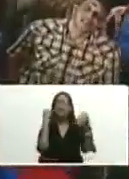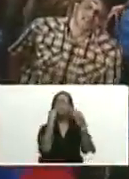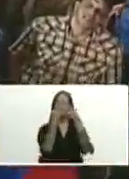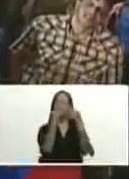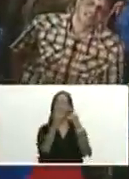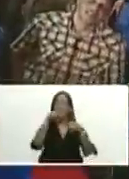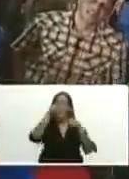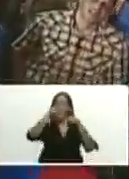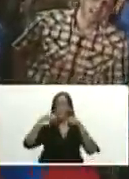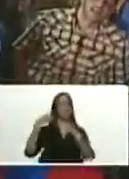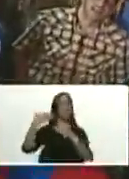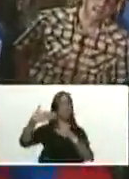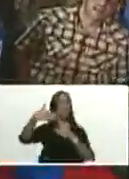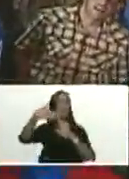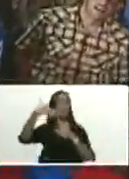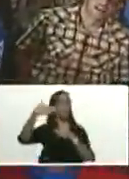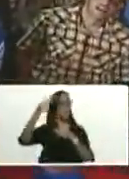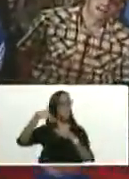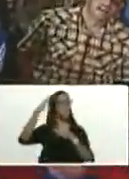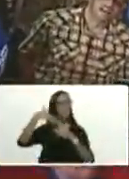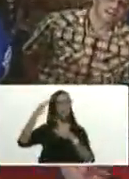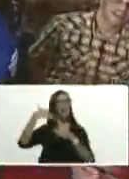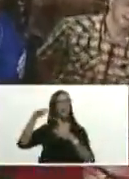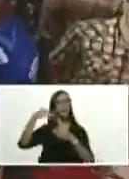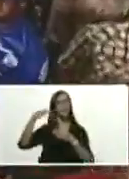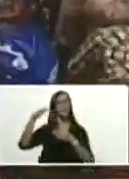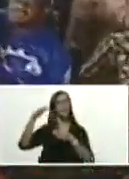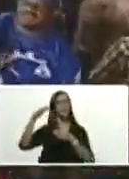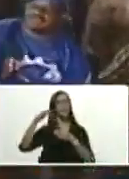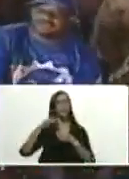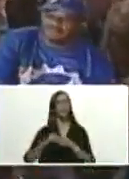allá por allá por allá por allá por allá por allá por allá